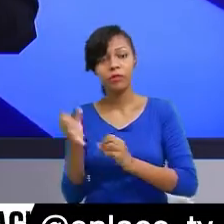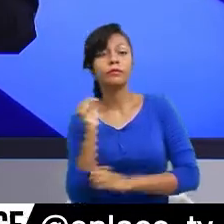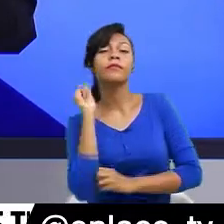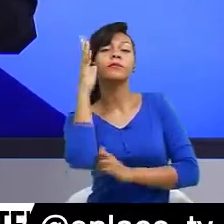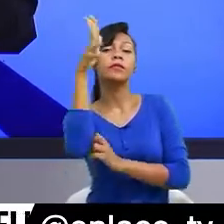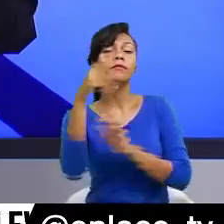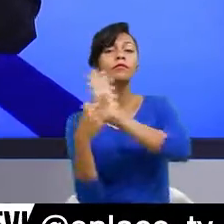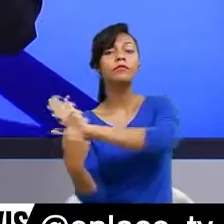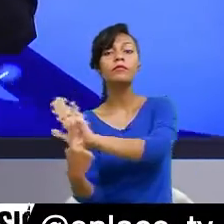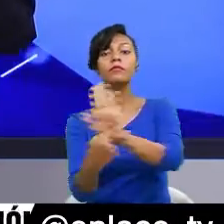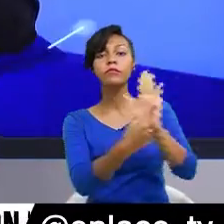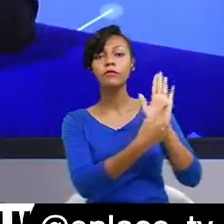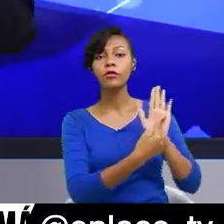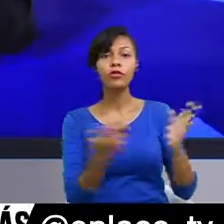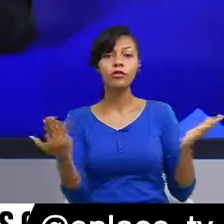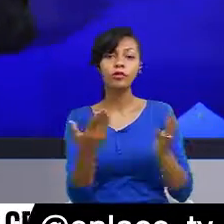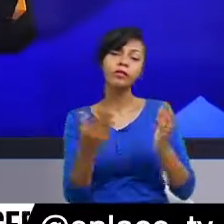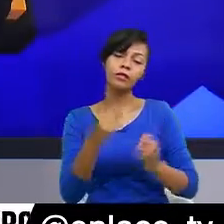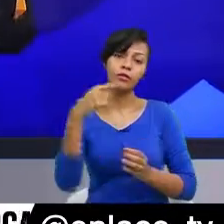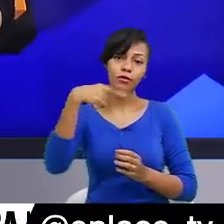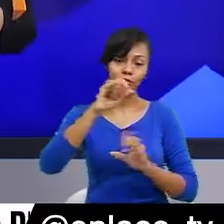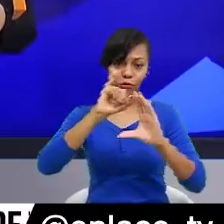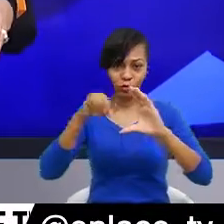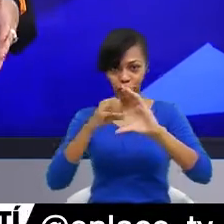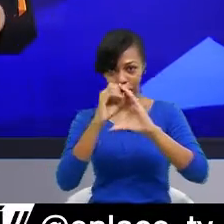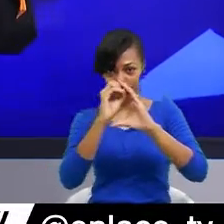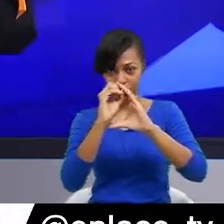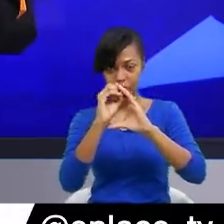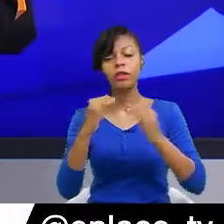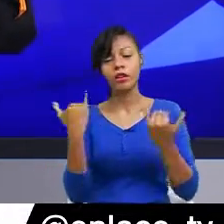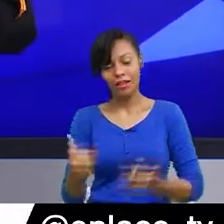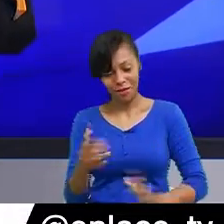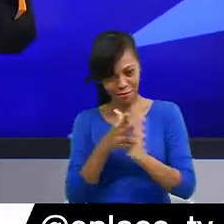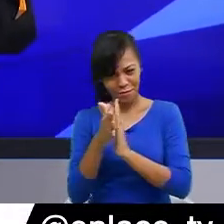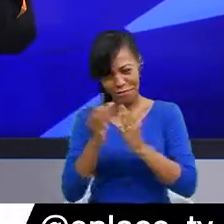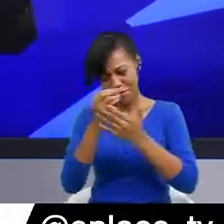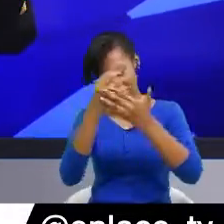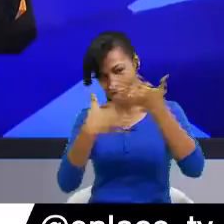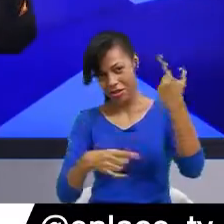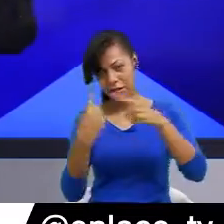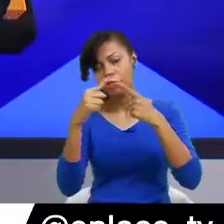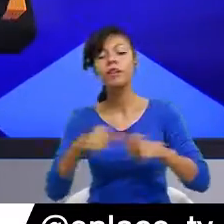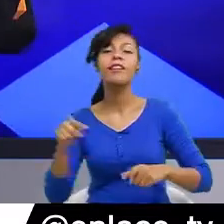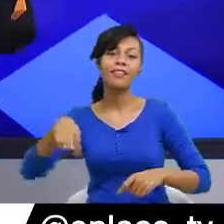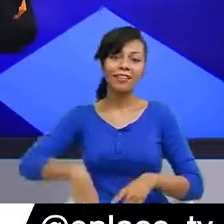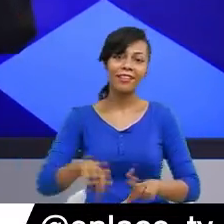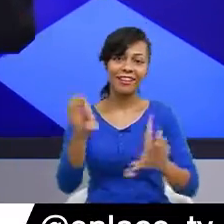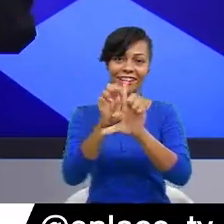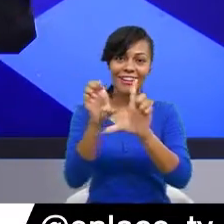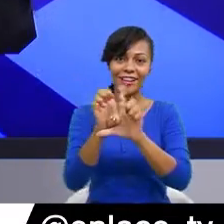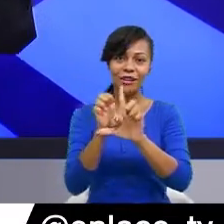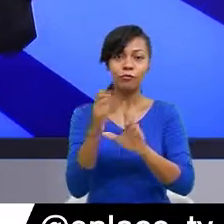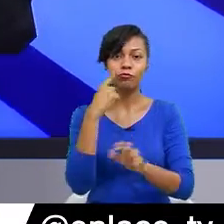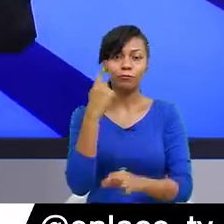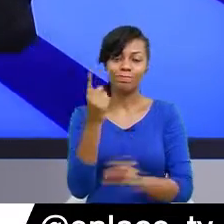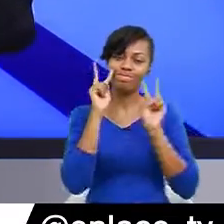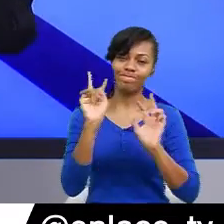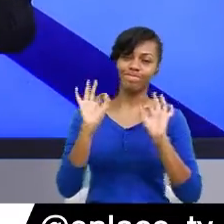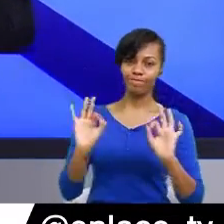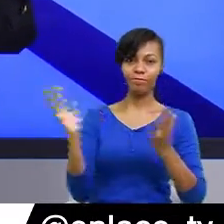en el Centro Comercial San Silvestre. Estas y otras informaciones serán presentadas aquí en Enlace Noticias, lo que usted quiere